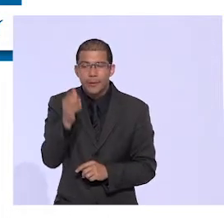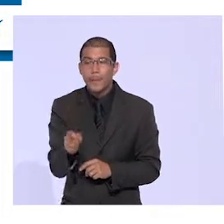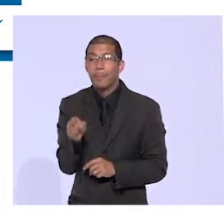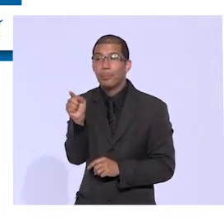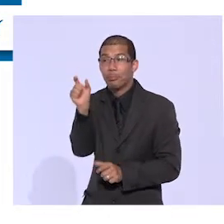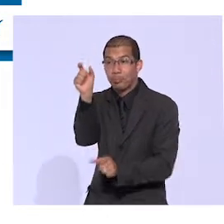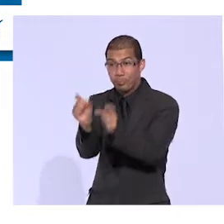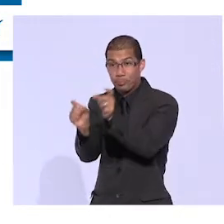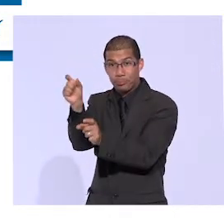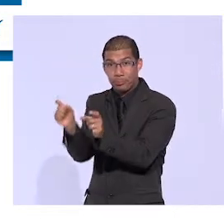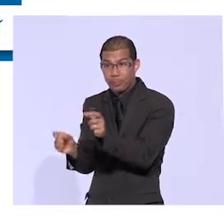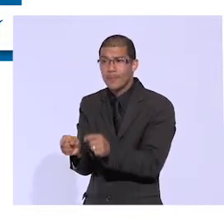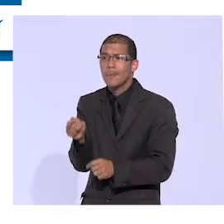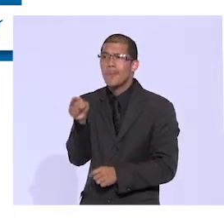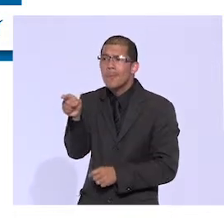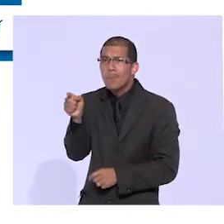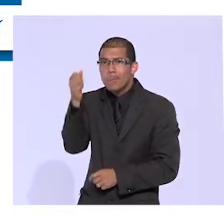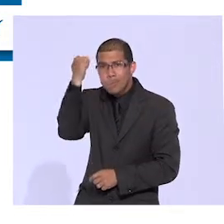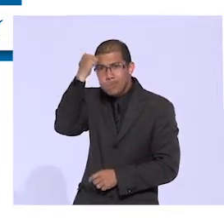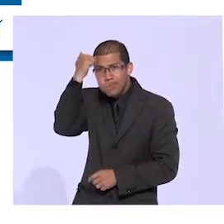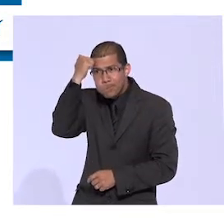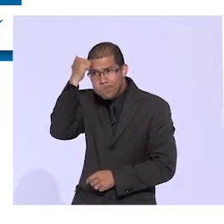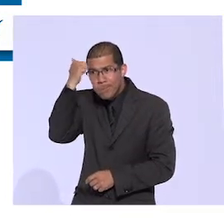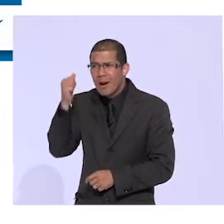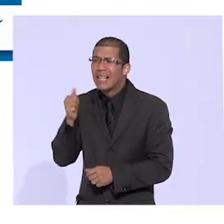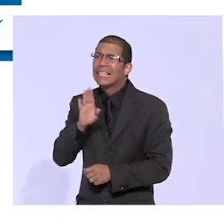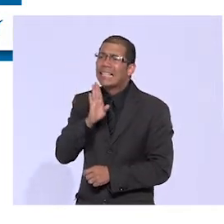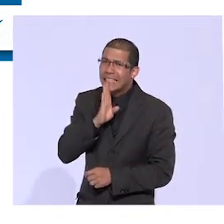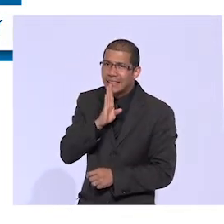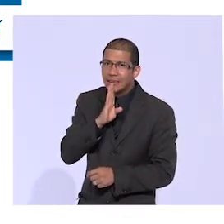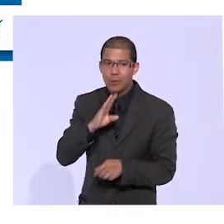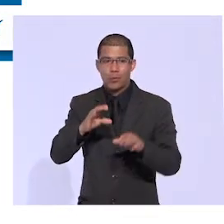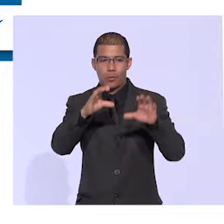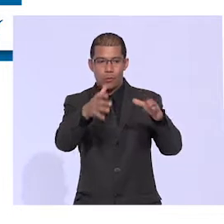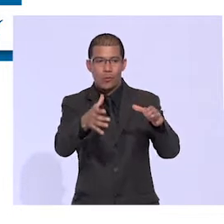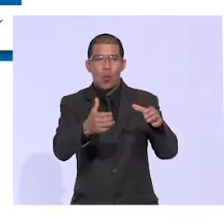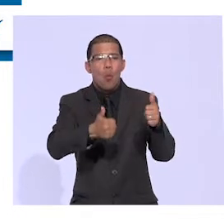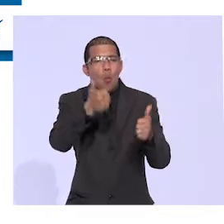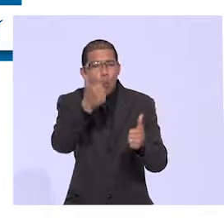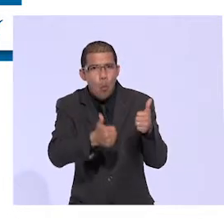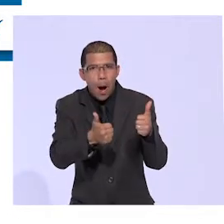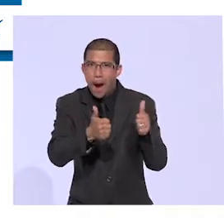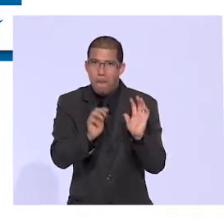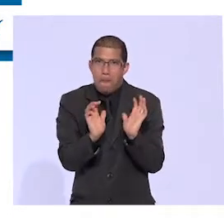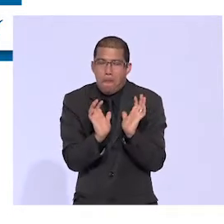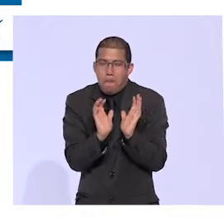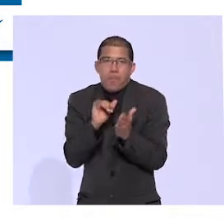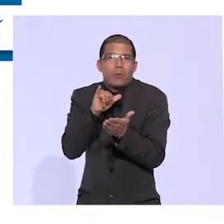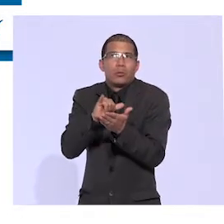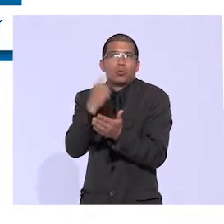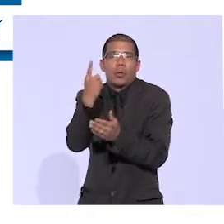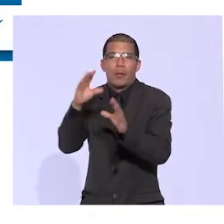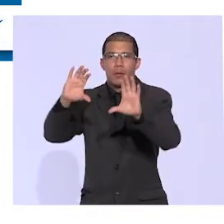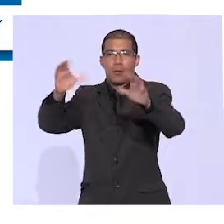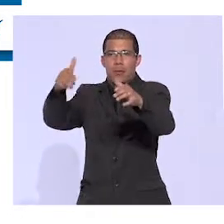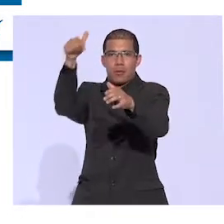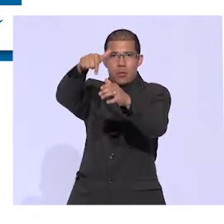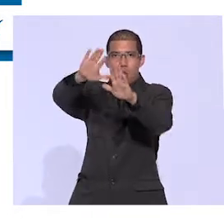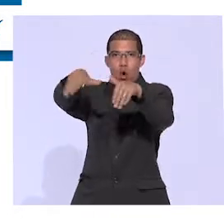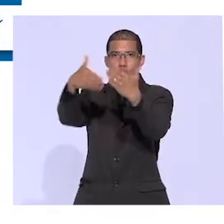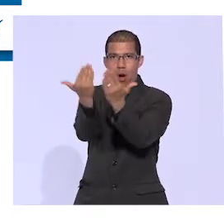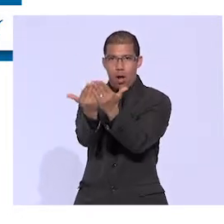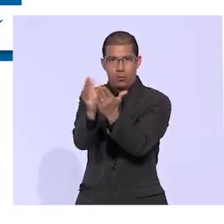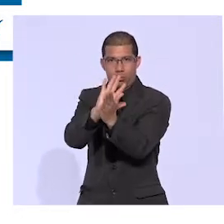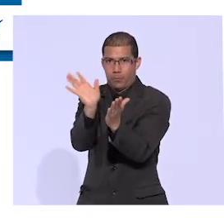qué alumnos, sí son los profesores que dan clase en ese centro. Por lo tanto, la interpretación que